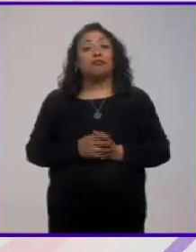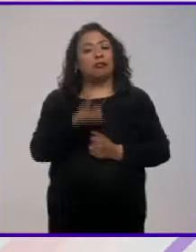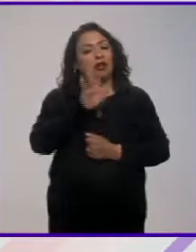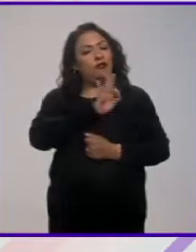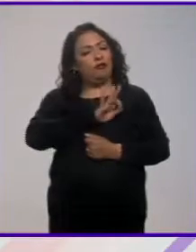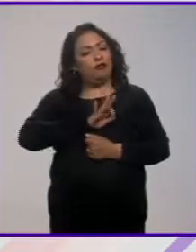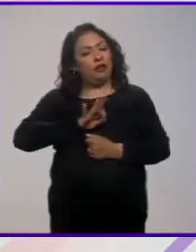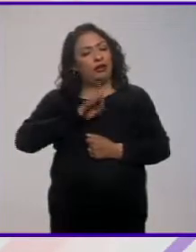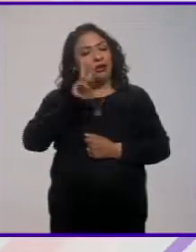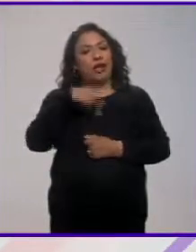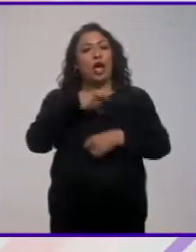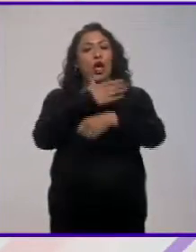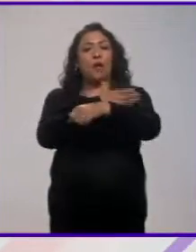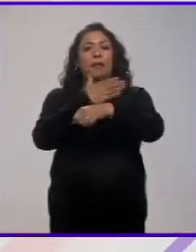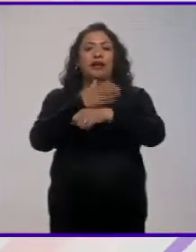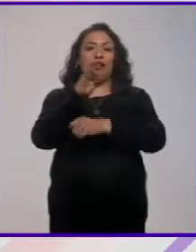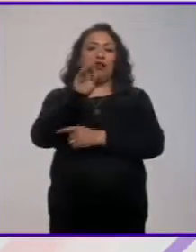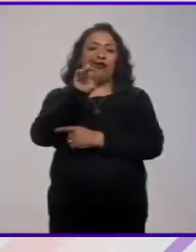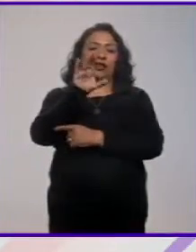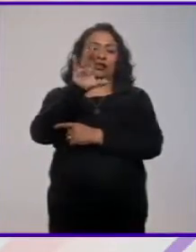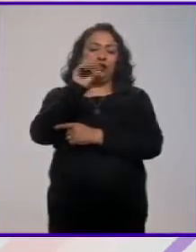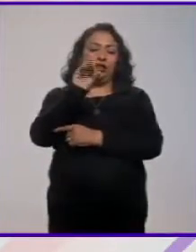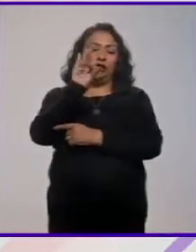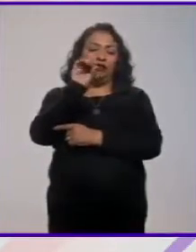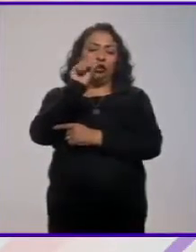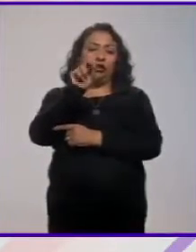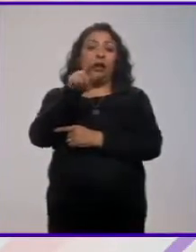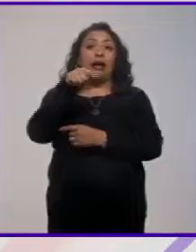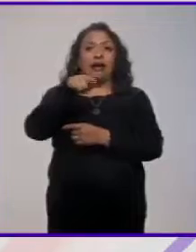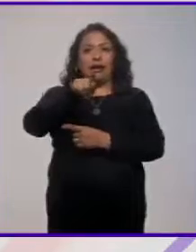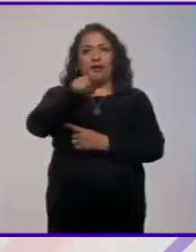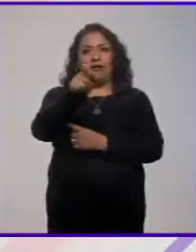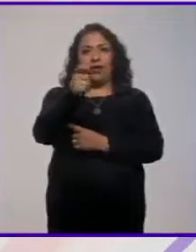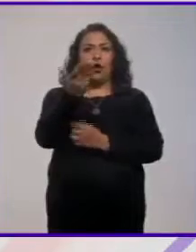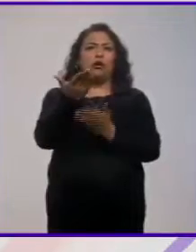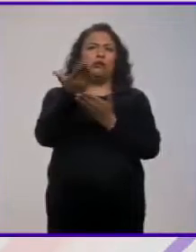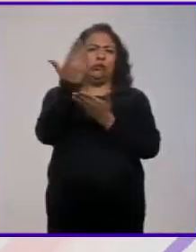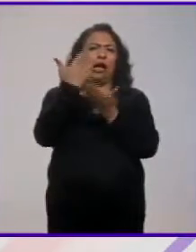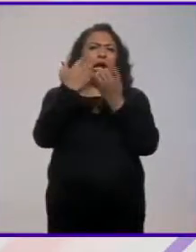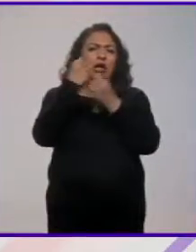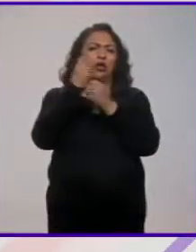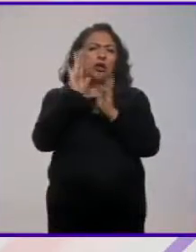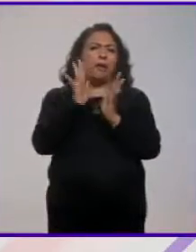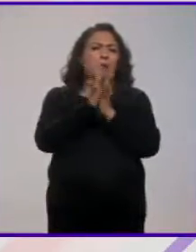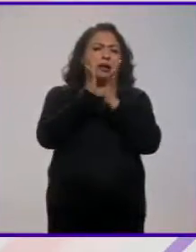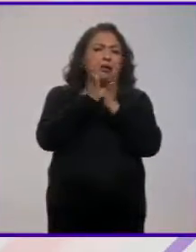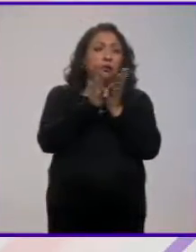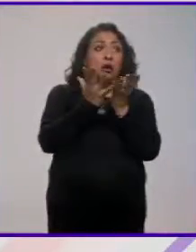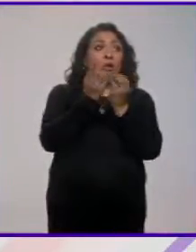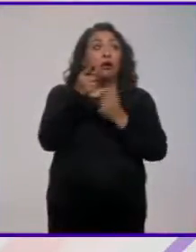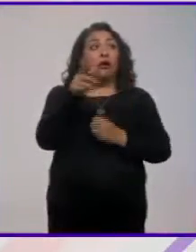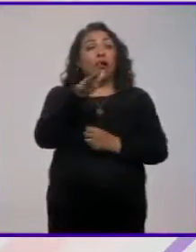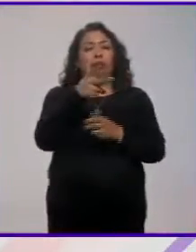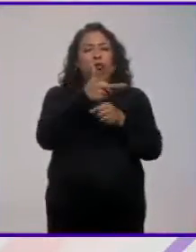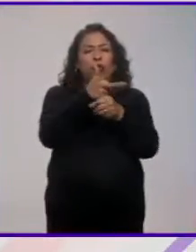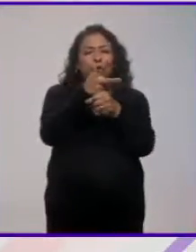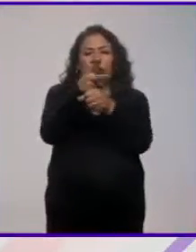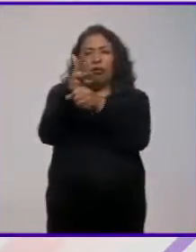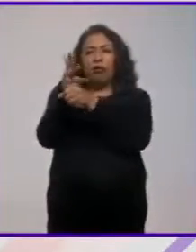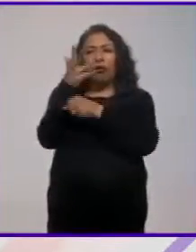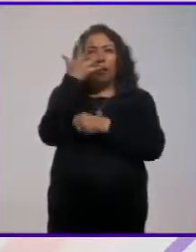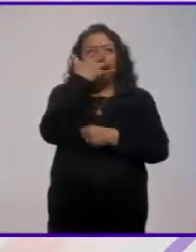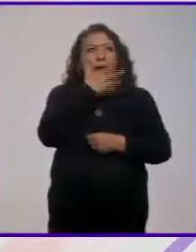Enhorabuena a nuestro buen compañero Francisco Fonseca, que está en Canal 22 también desde hace unos años. Y con este maravilloso movimiento de cámara de